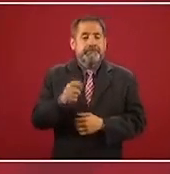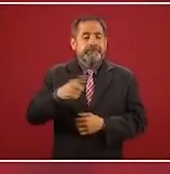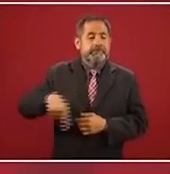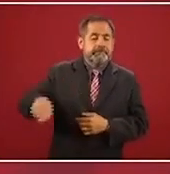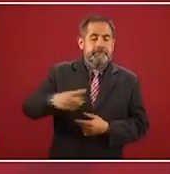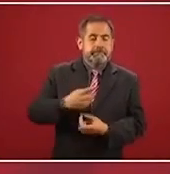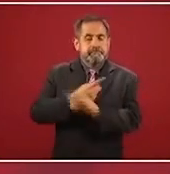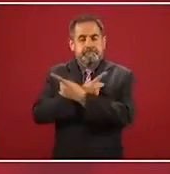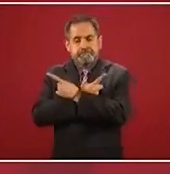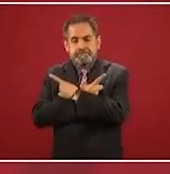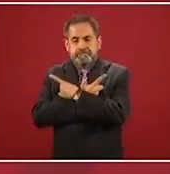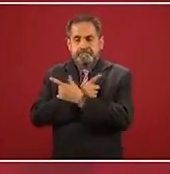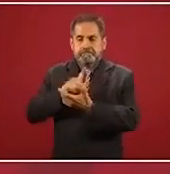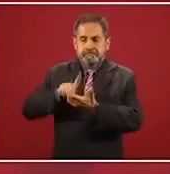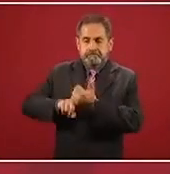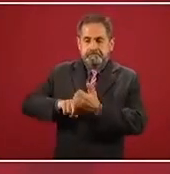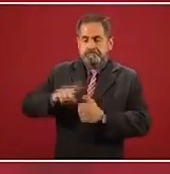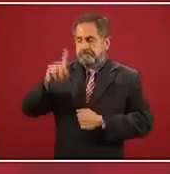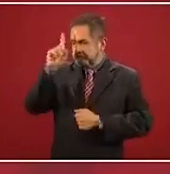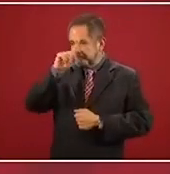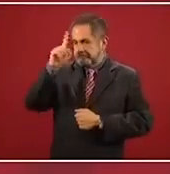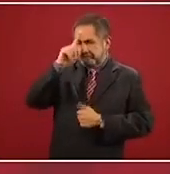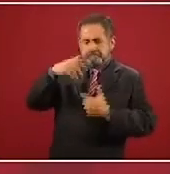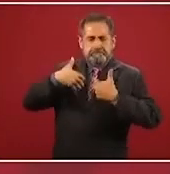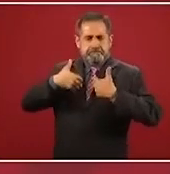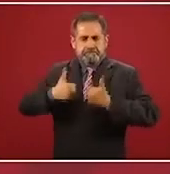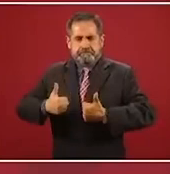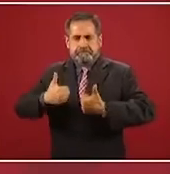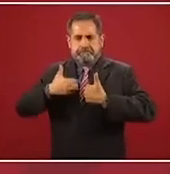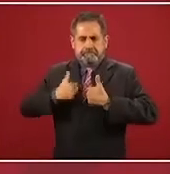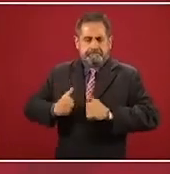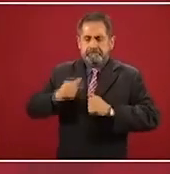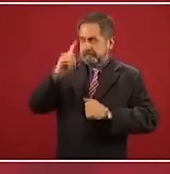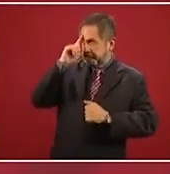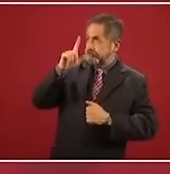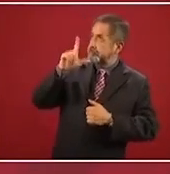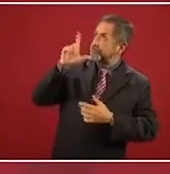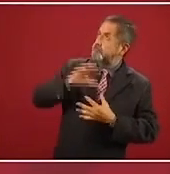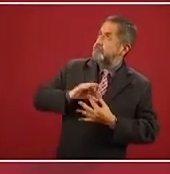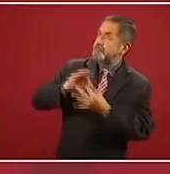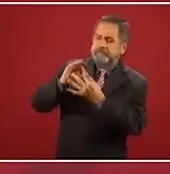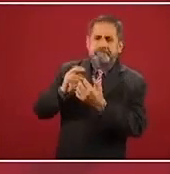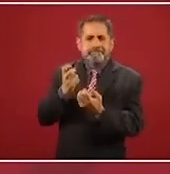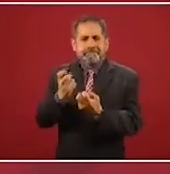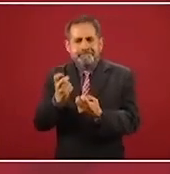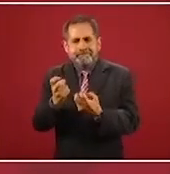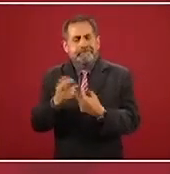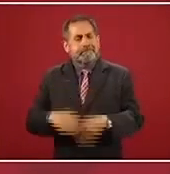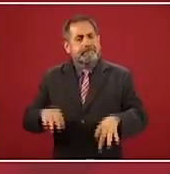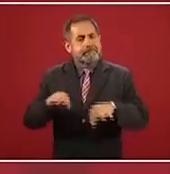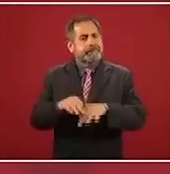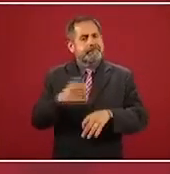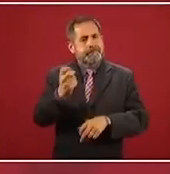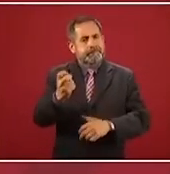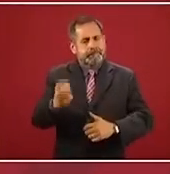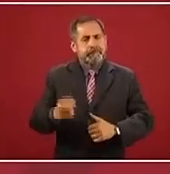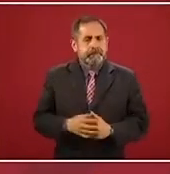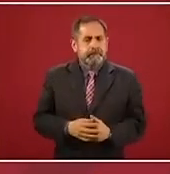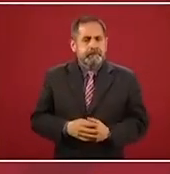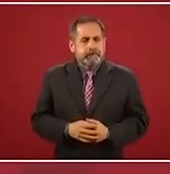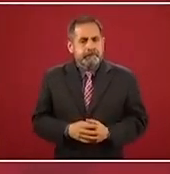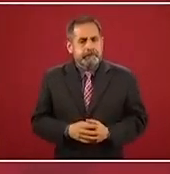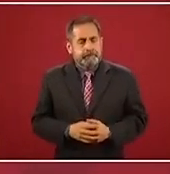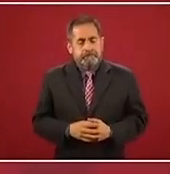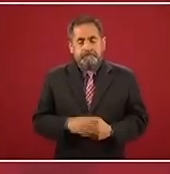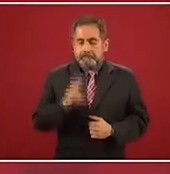valores culturales, morales, espirituales. Es muy importante